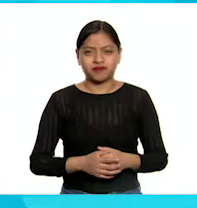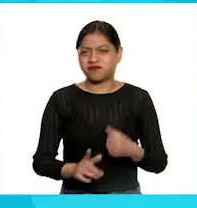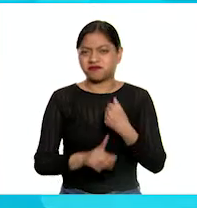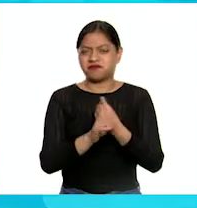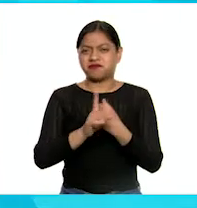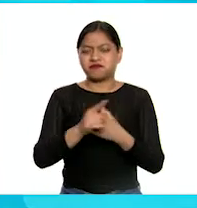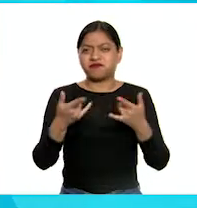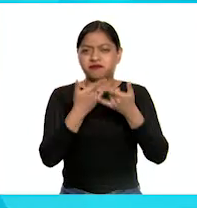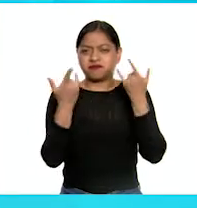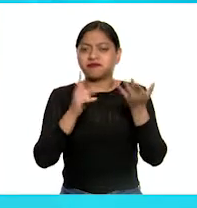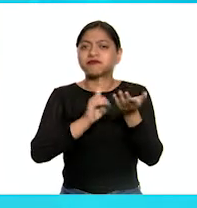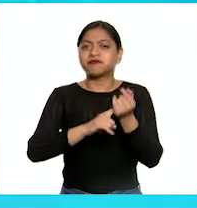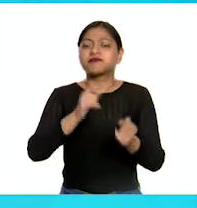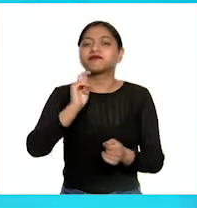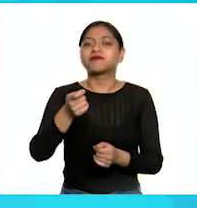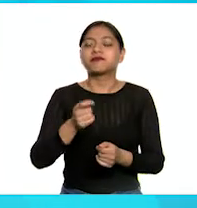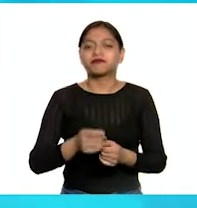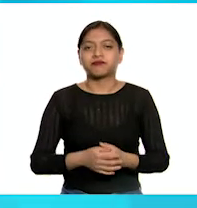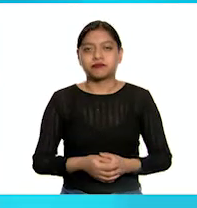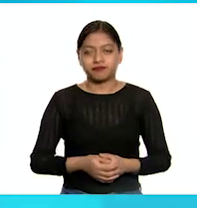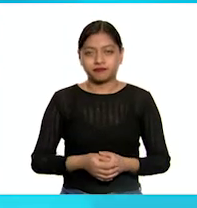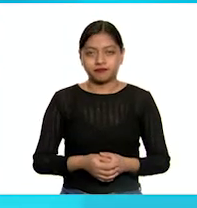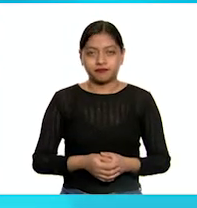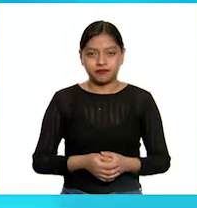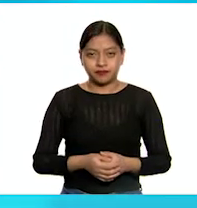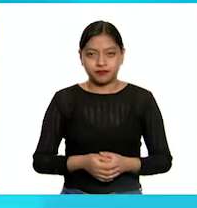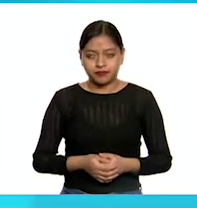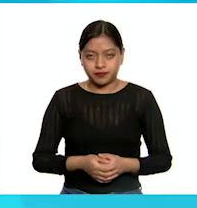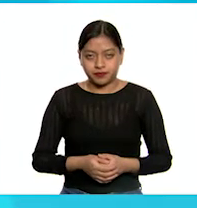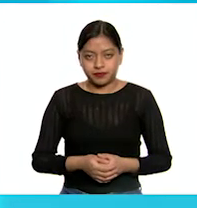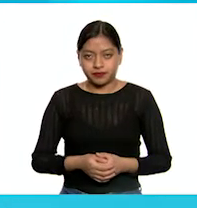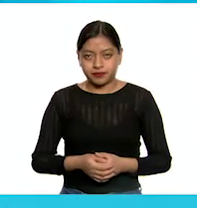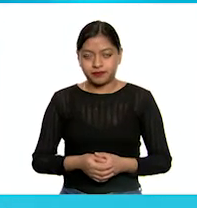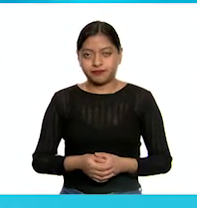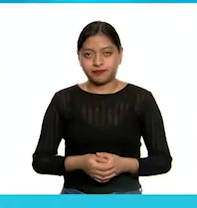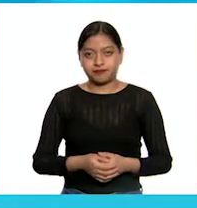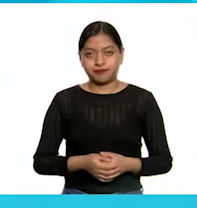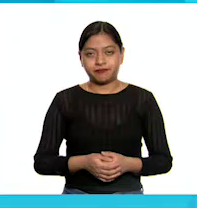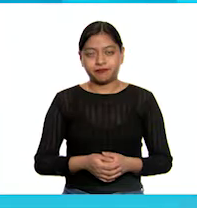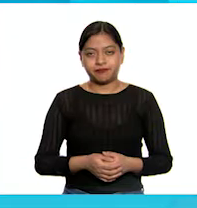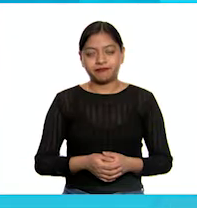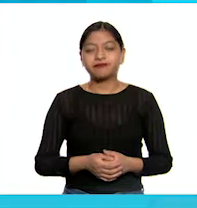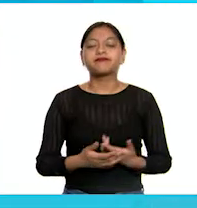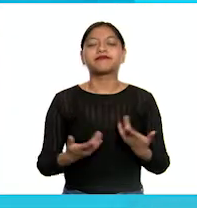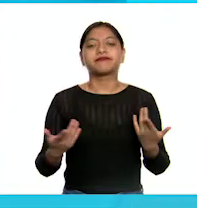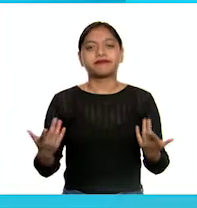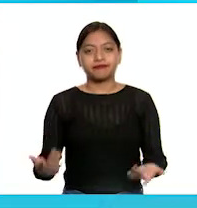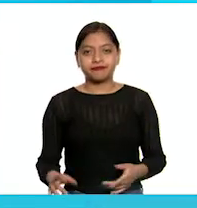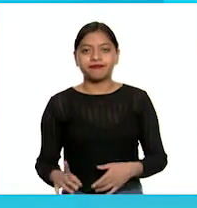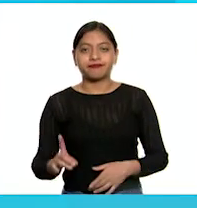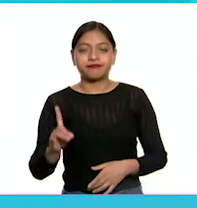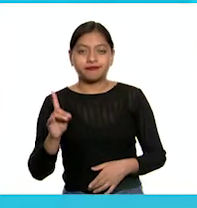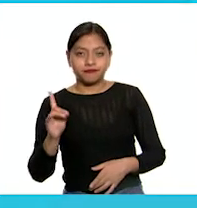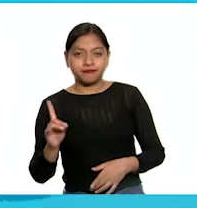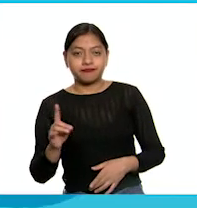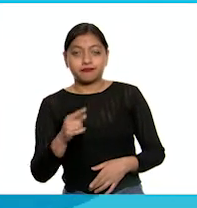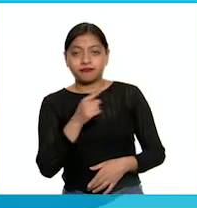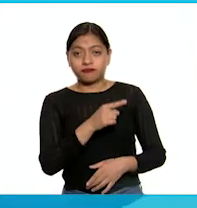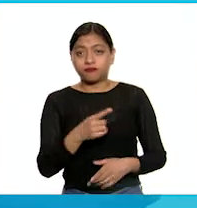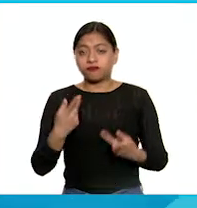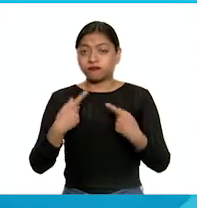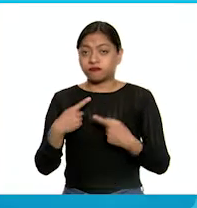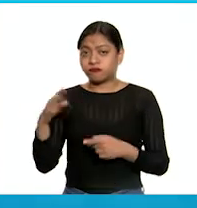Problema del personaje principal: que le tienen miedo por ser una